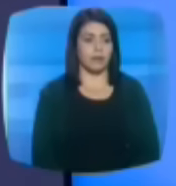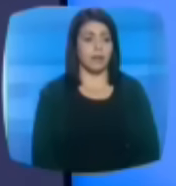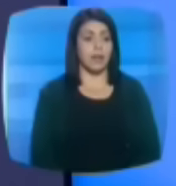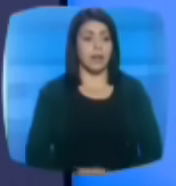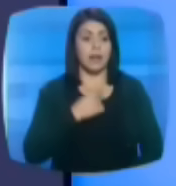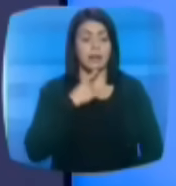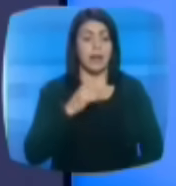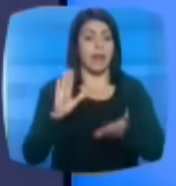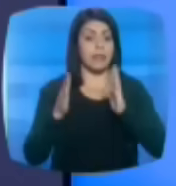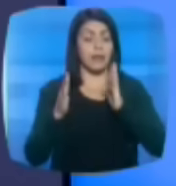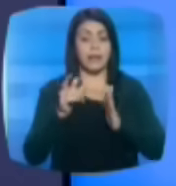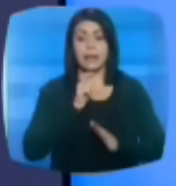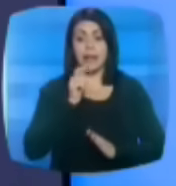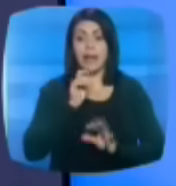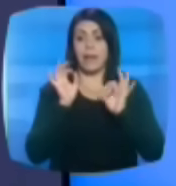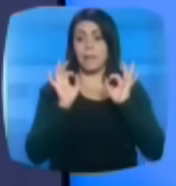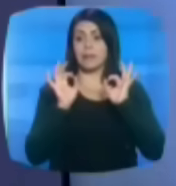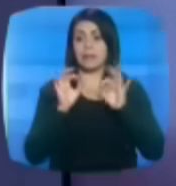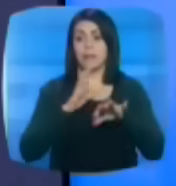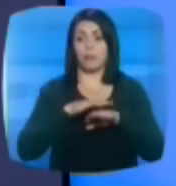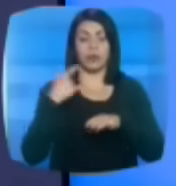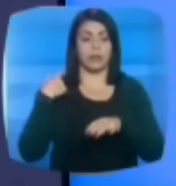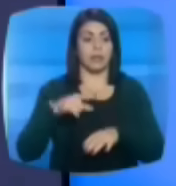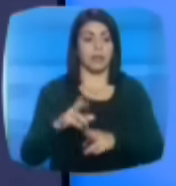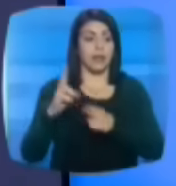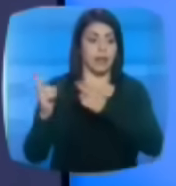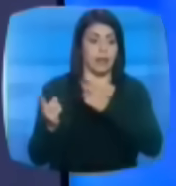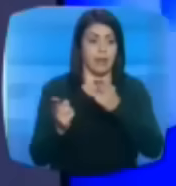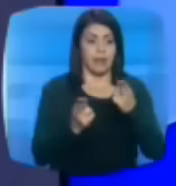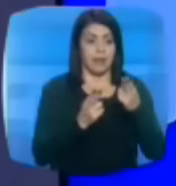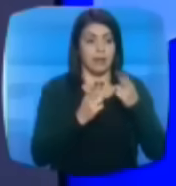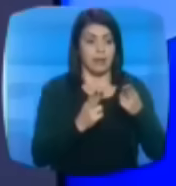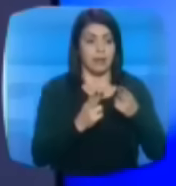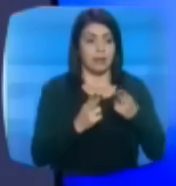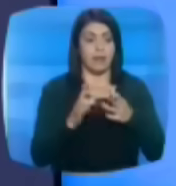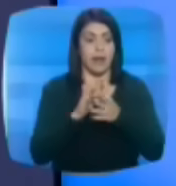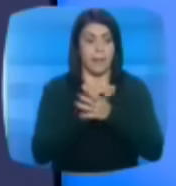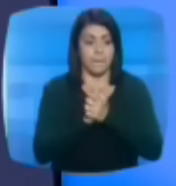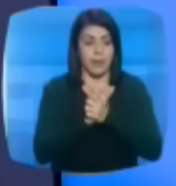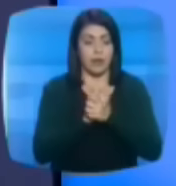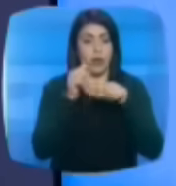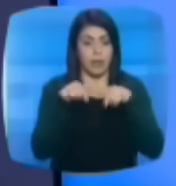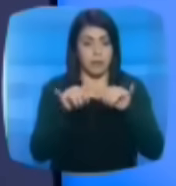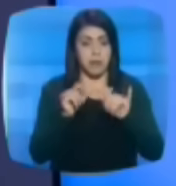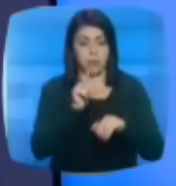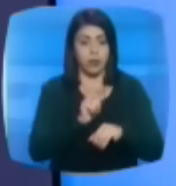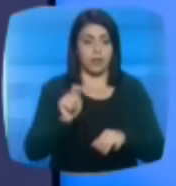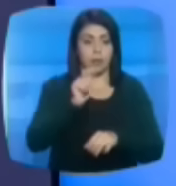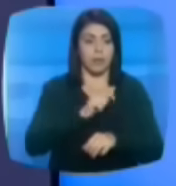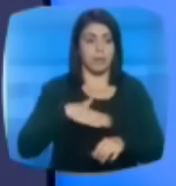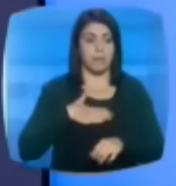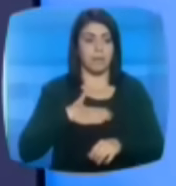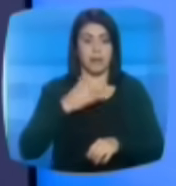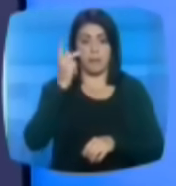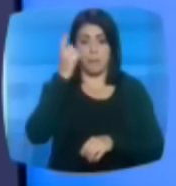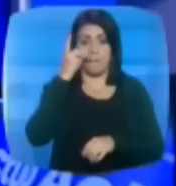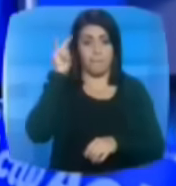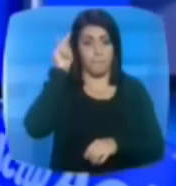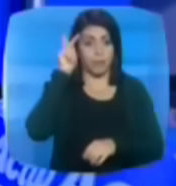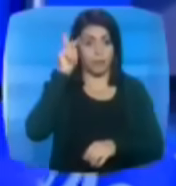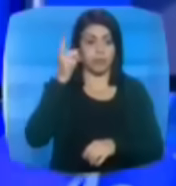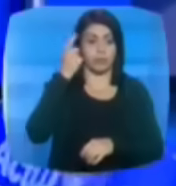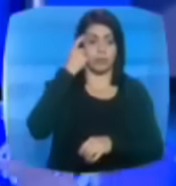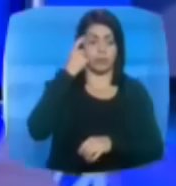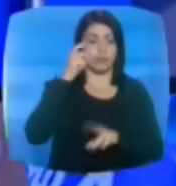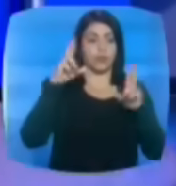Les digo que es una entrevista muy especial porque tenemos un invitado, compañero de nuestra casa y quien además fue mi profesor.